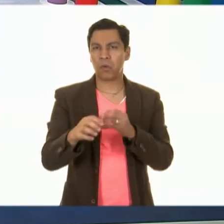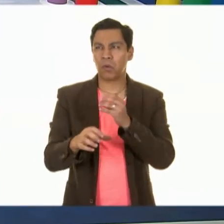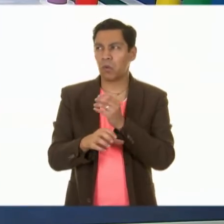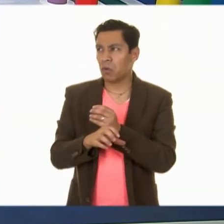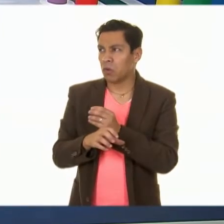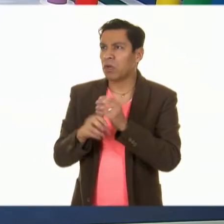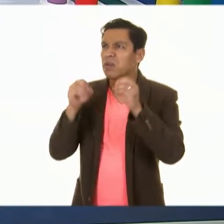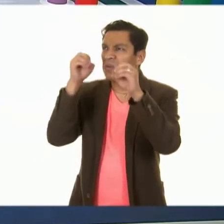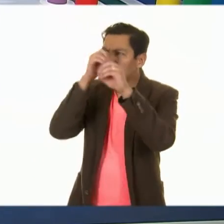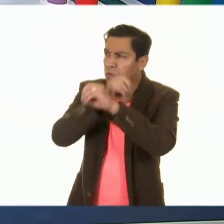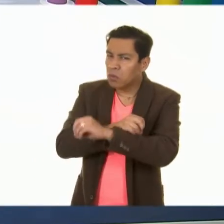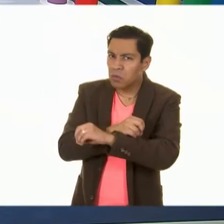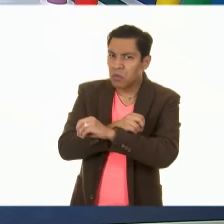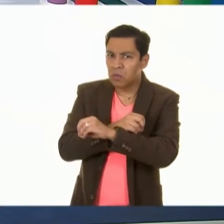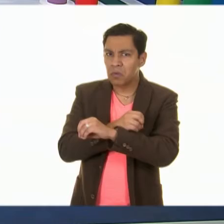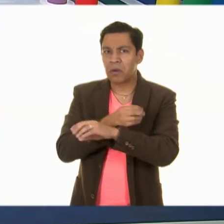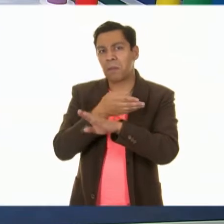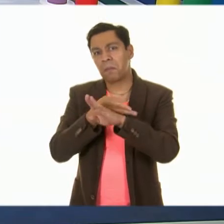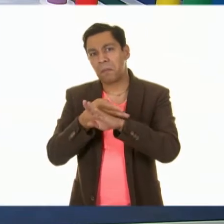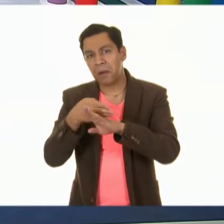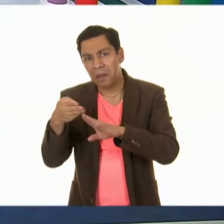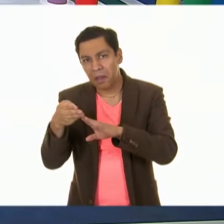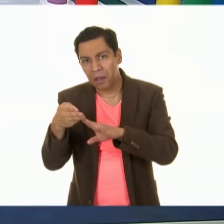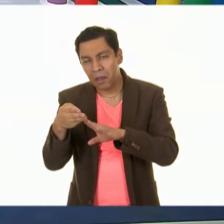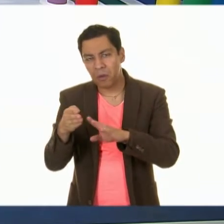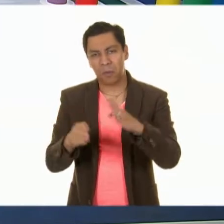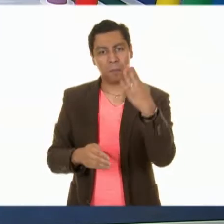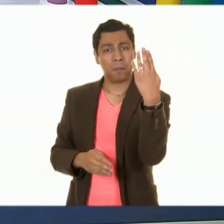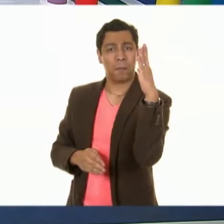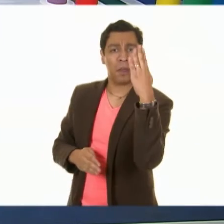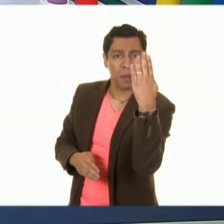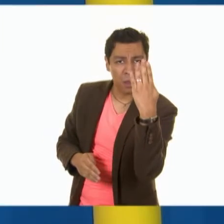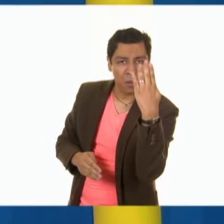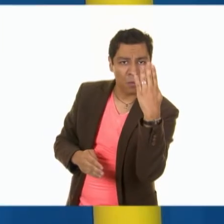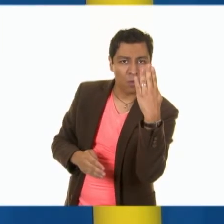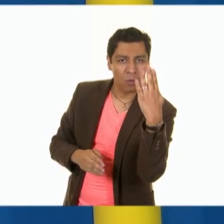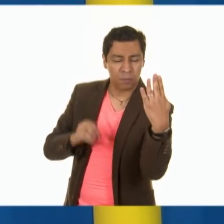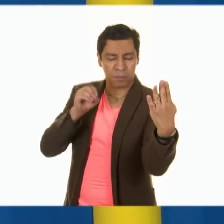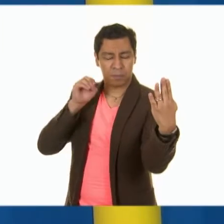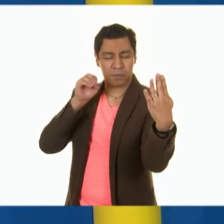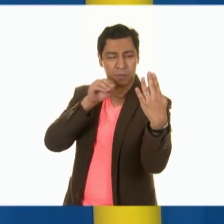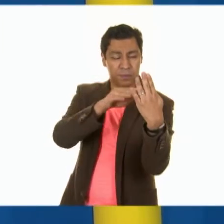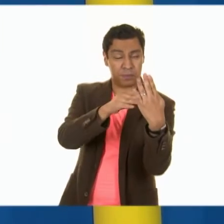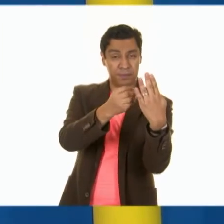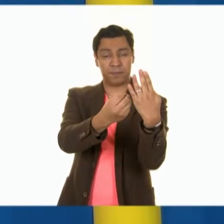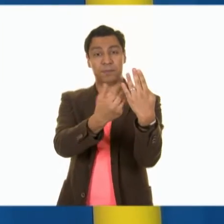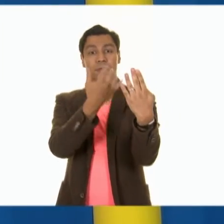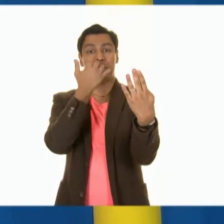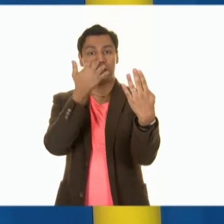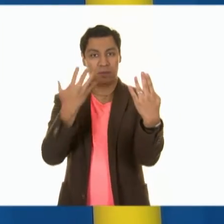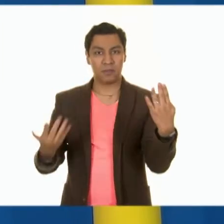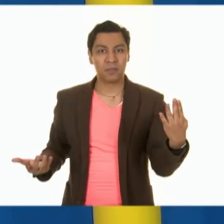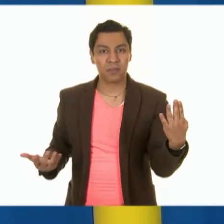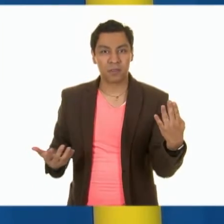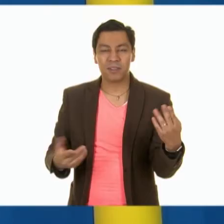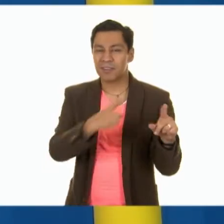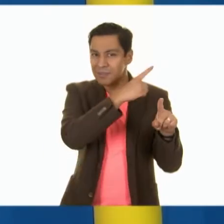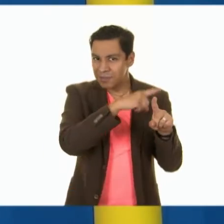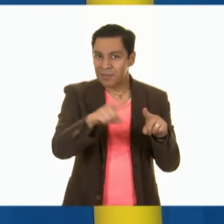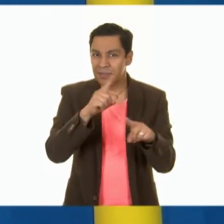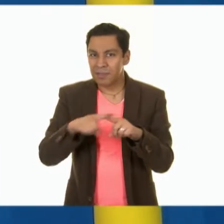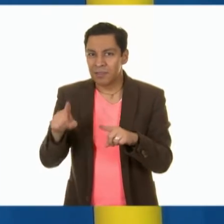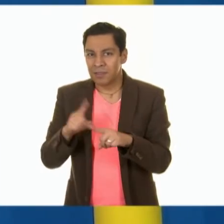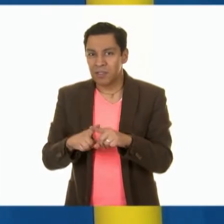son opacos, otros son reflejantes. Y en cada uno de estos casos en los que la luz se encuentra con los